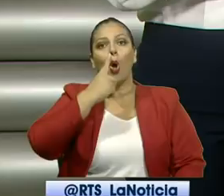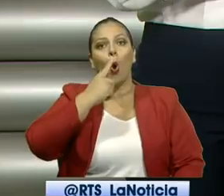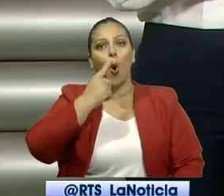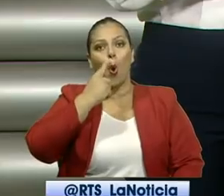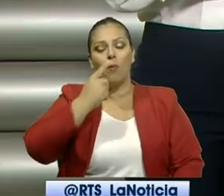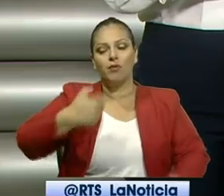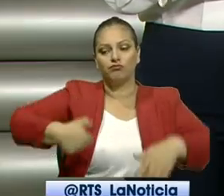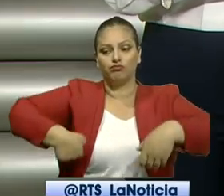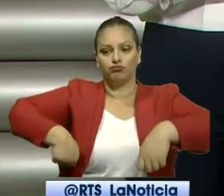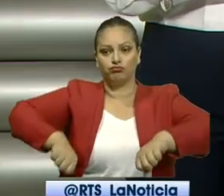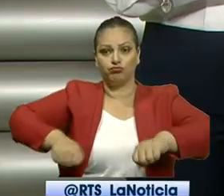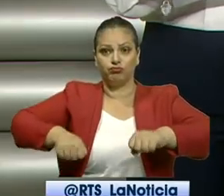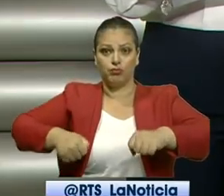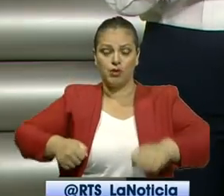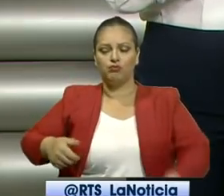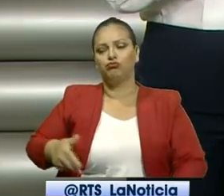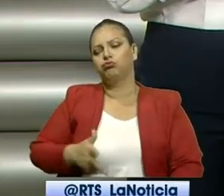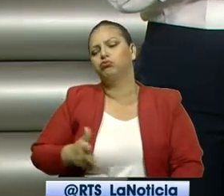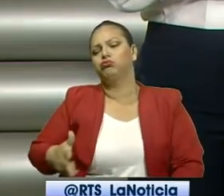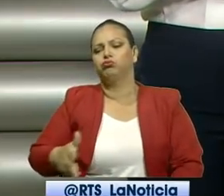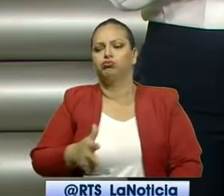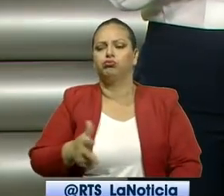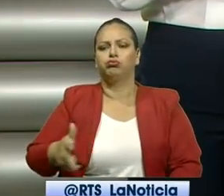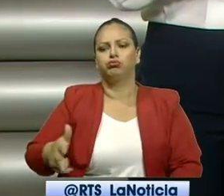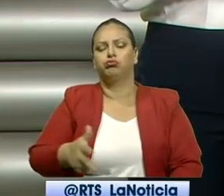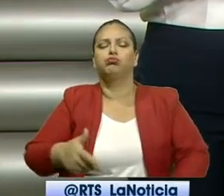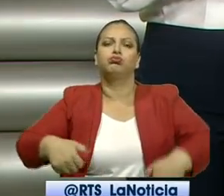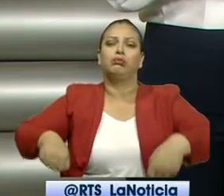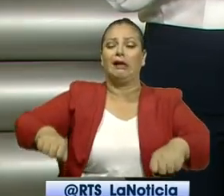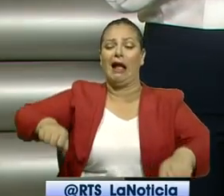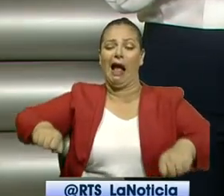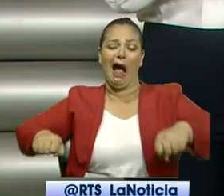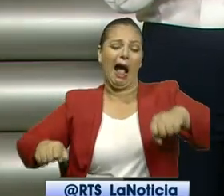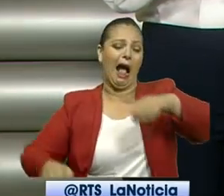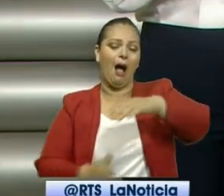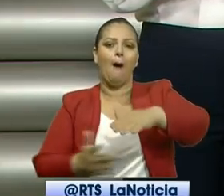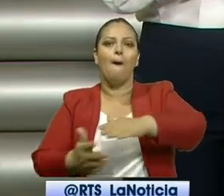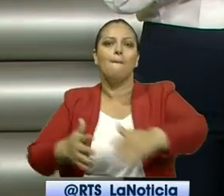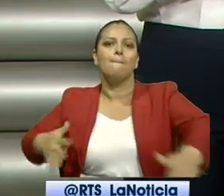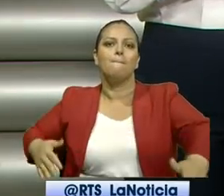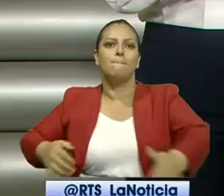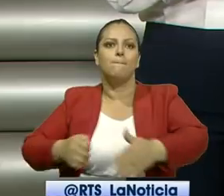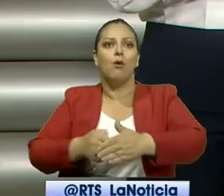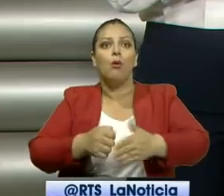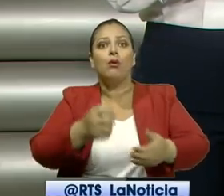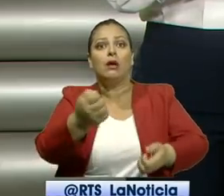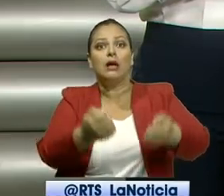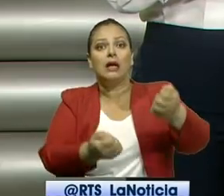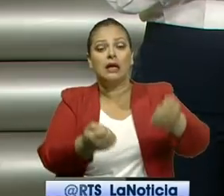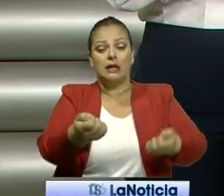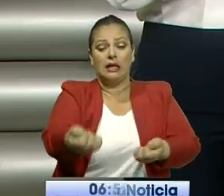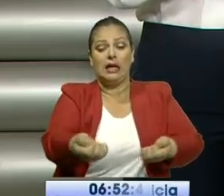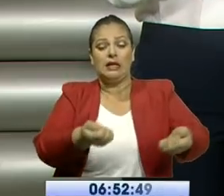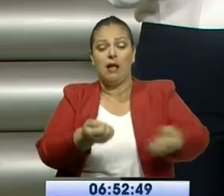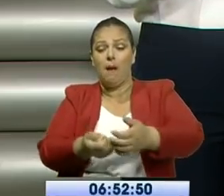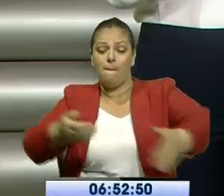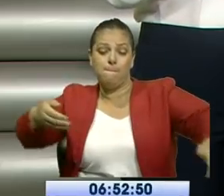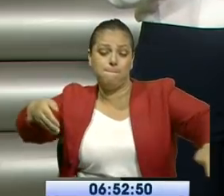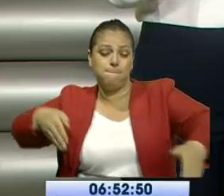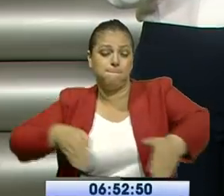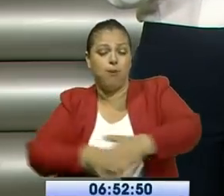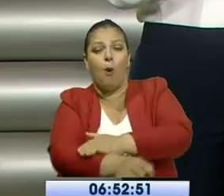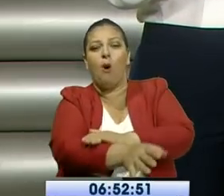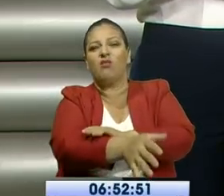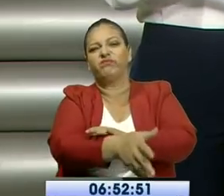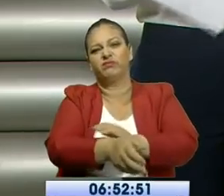cual viajaba en una motocicleta y luego de una mala maniobra quedó atrapado en la parte inferior de un tráiler. A propósito,